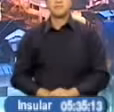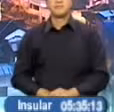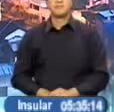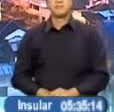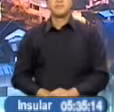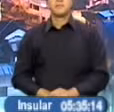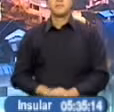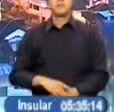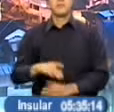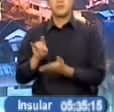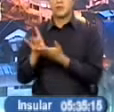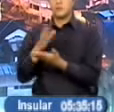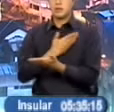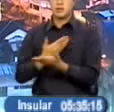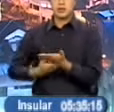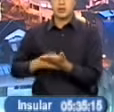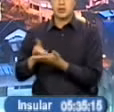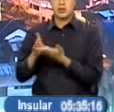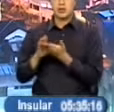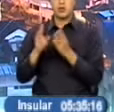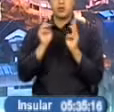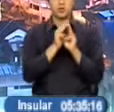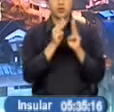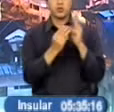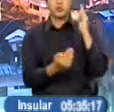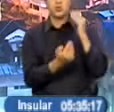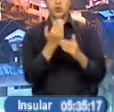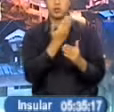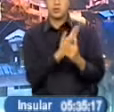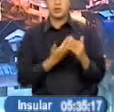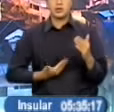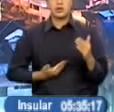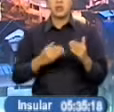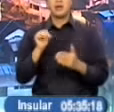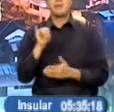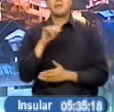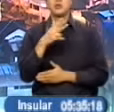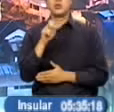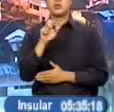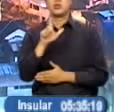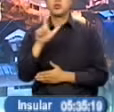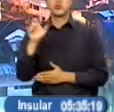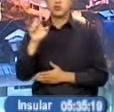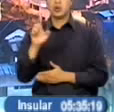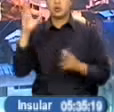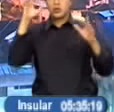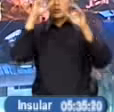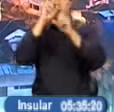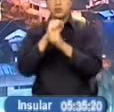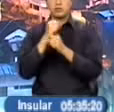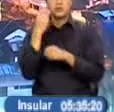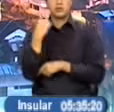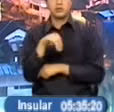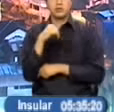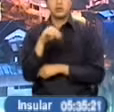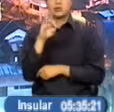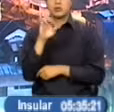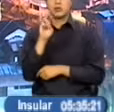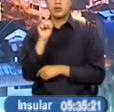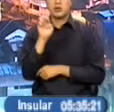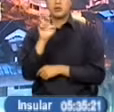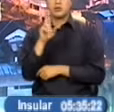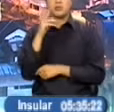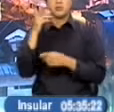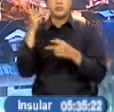y tras la destitución de dilma rousseff el senado posesión o michel temer como el nuevo presidente de este país en horas de la noche de este miércoles temer habló en cadena